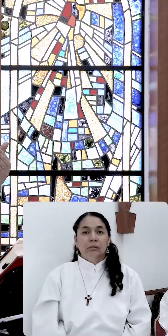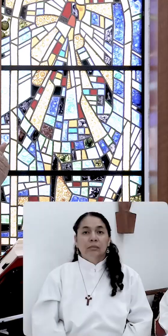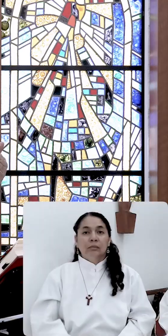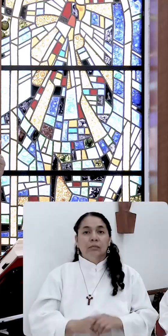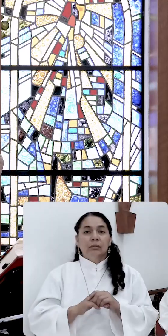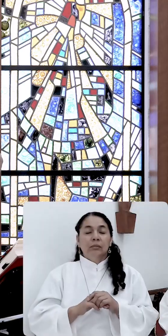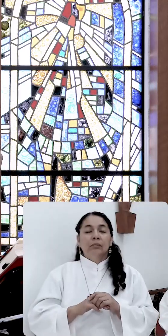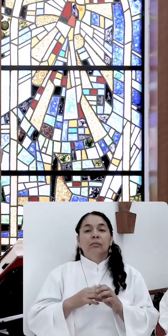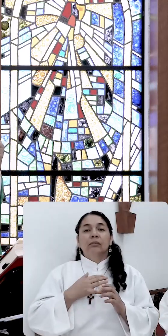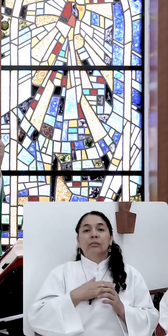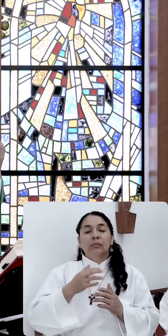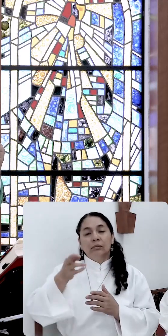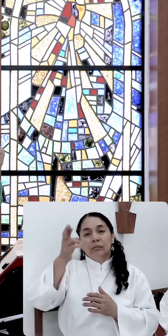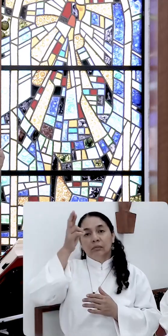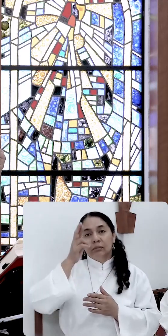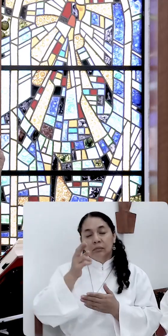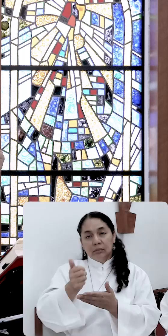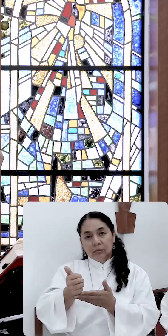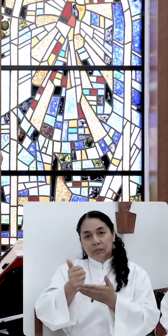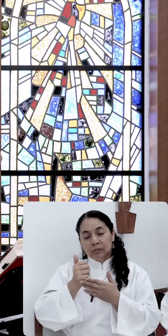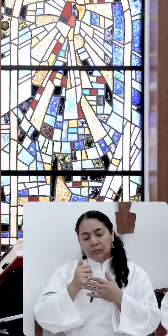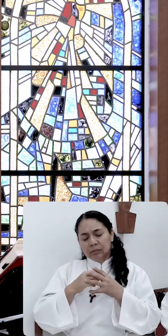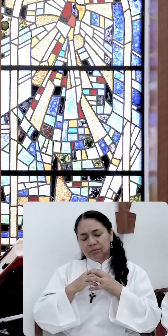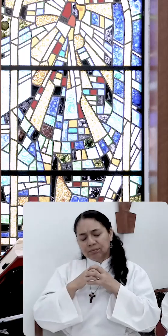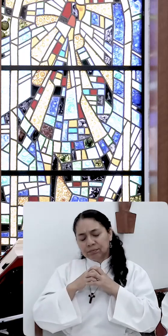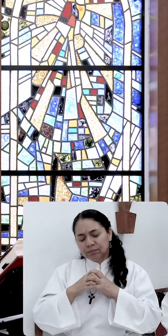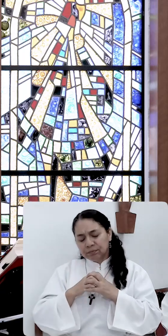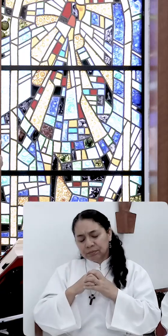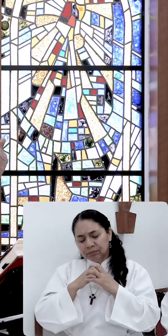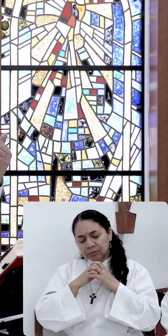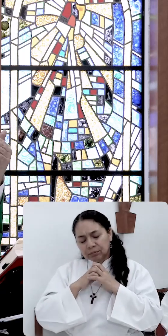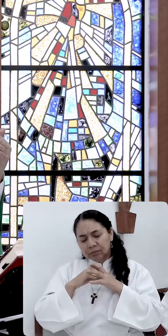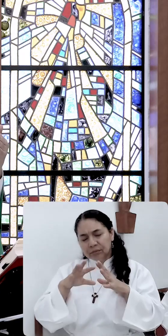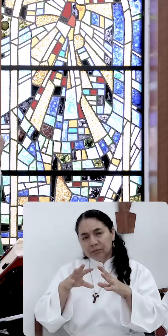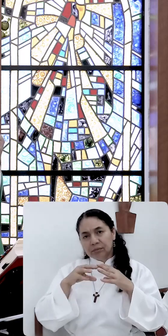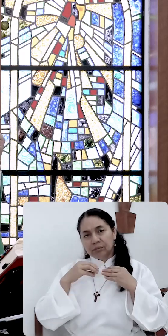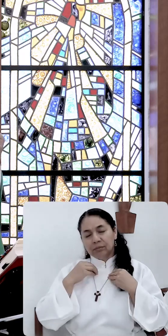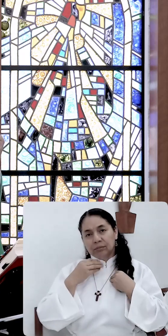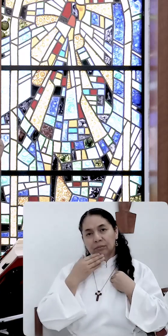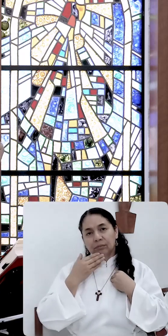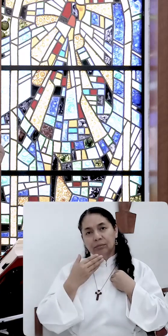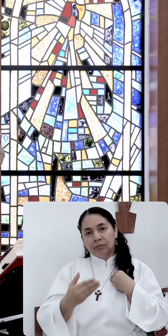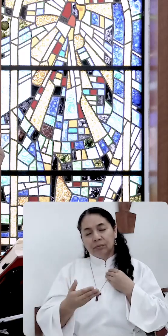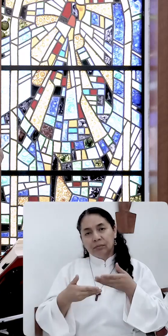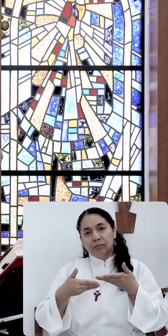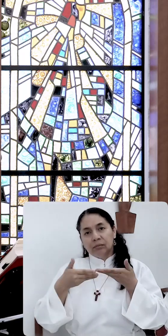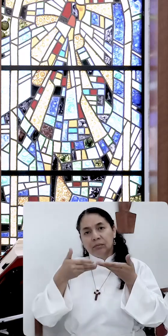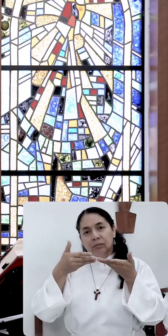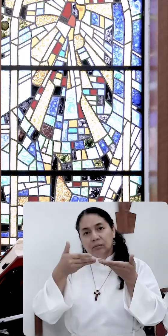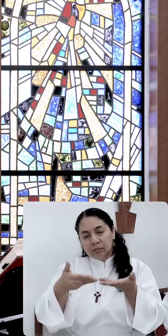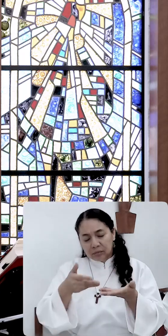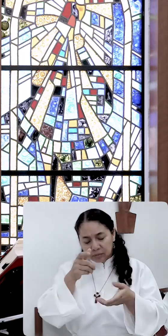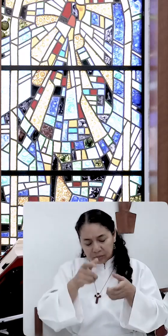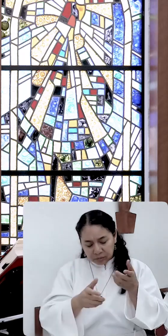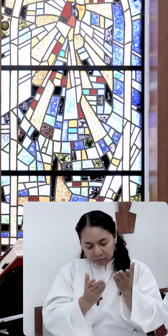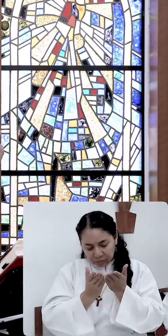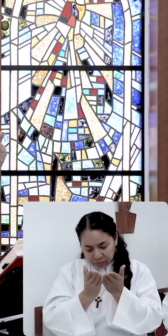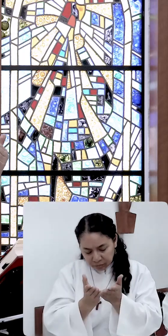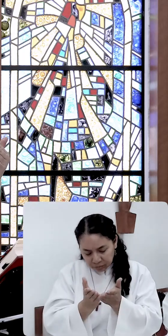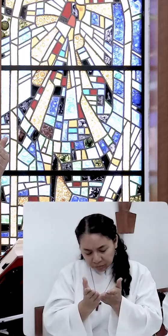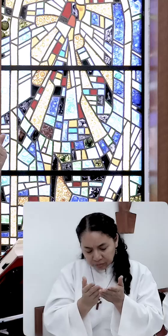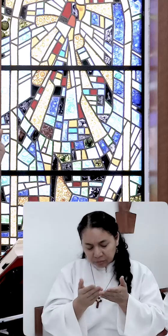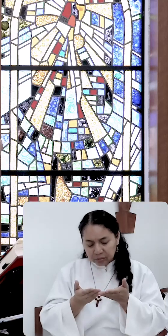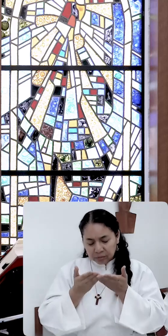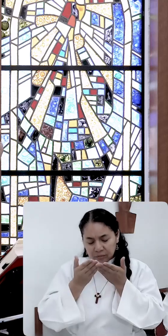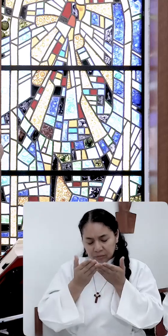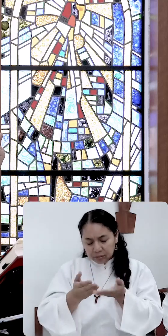propicio, Señor, a nuestras súplicas y recibe con bondad las ofrendas de tus siervos, para que la oblación